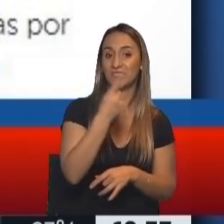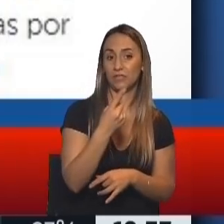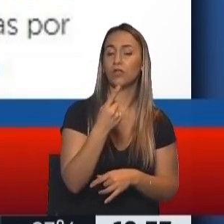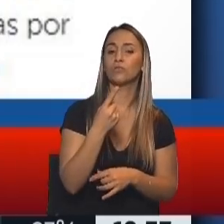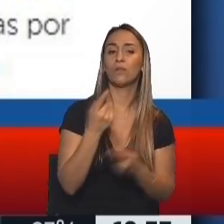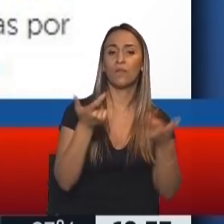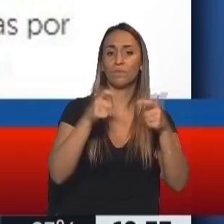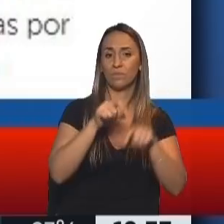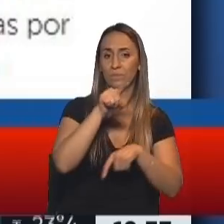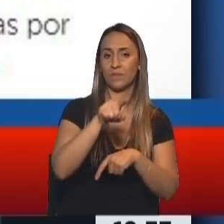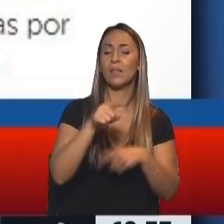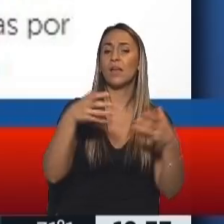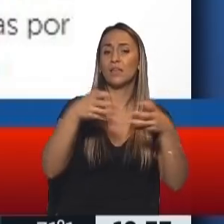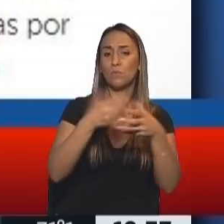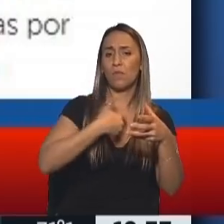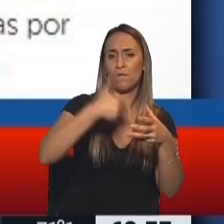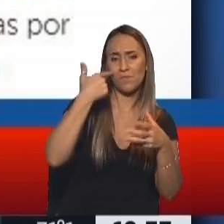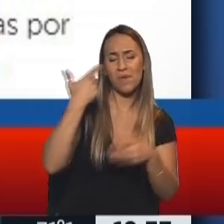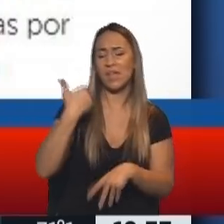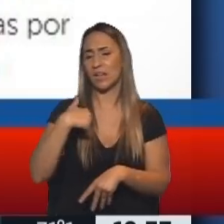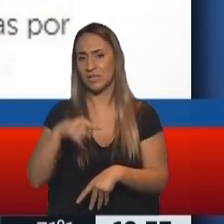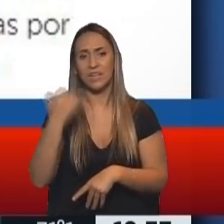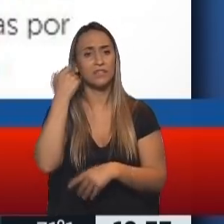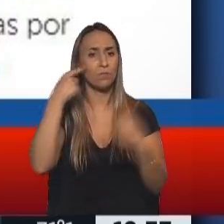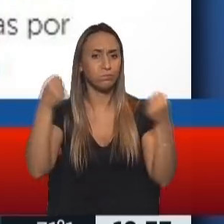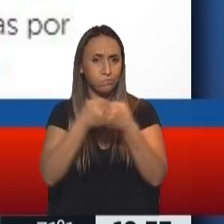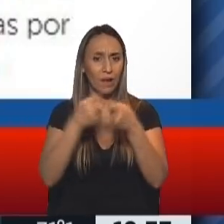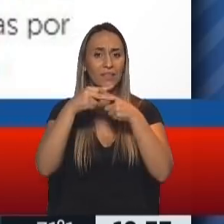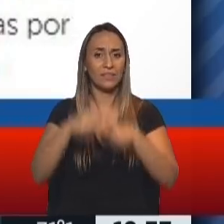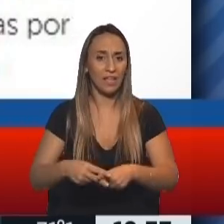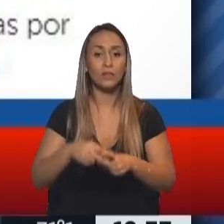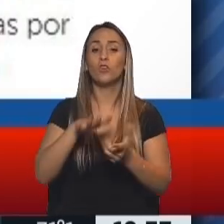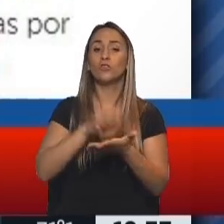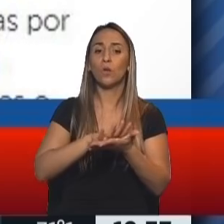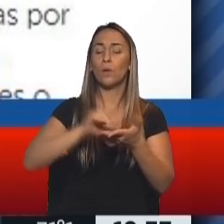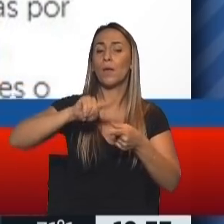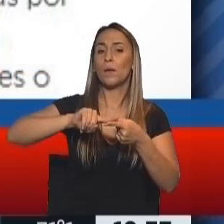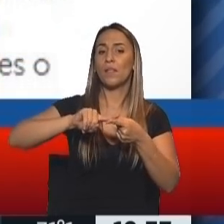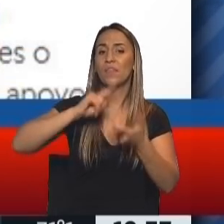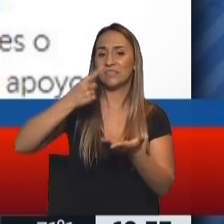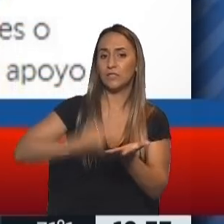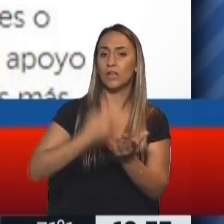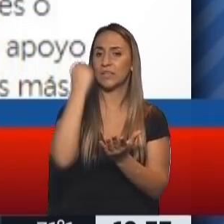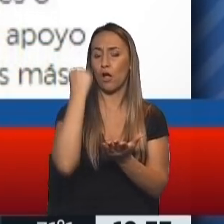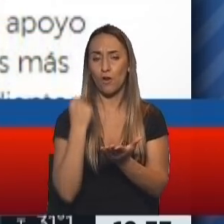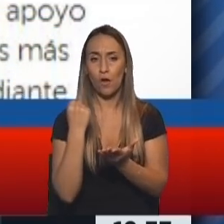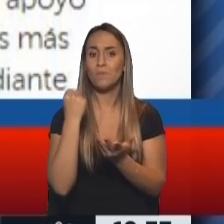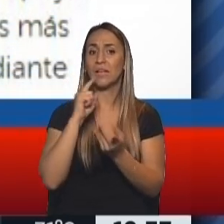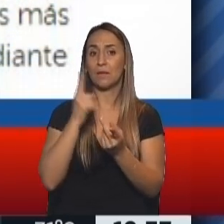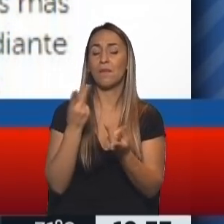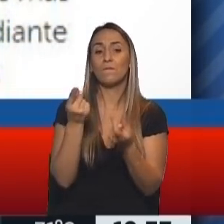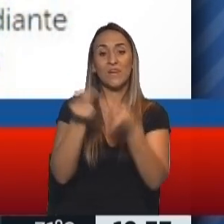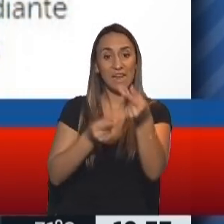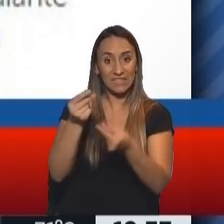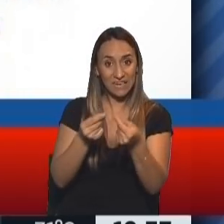fondo y las autoridades argentinas llegaron a un acuerdo a nivel del personal técnico sobre las políticas económicas y financieras respaldadas por un acuerdo